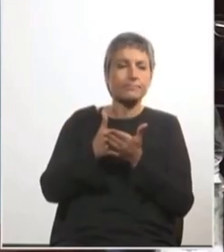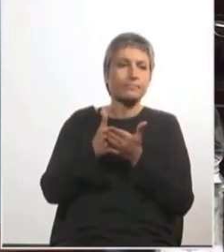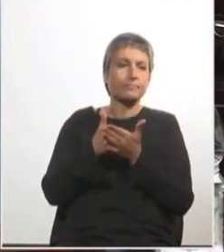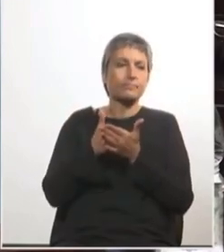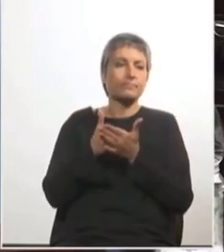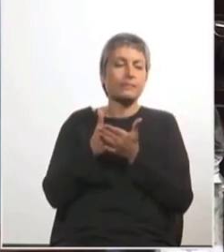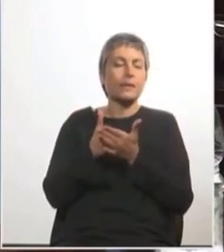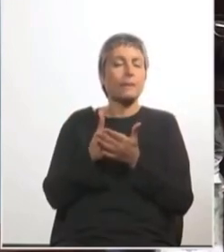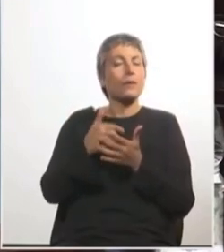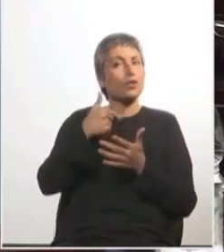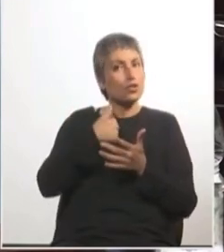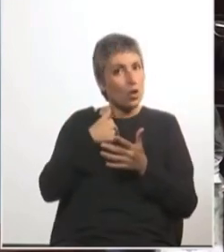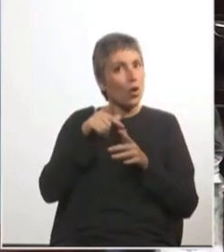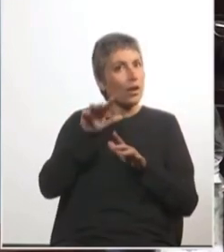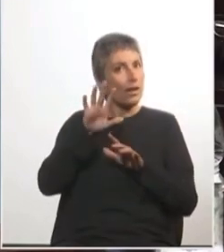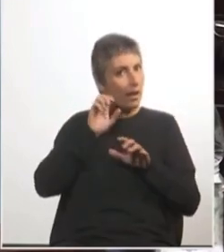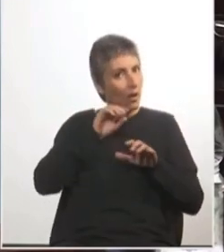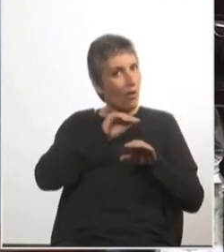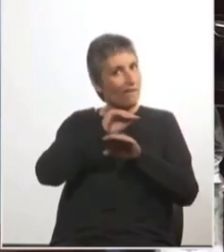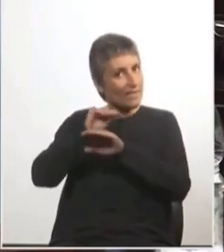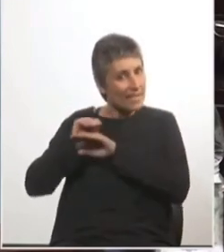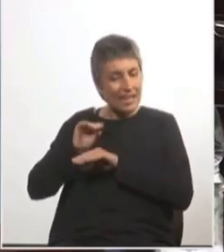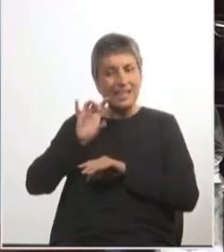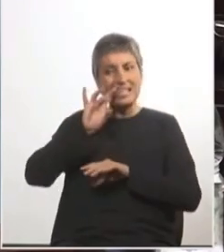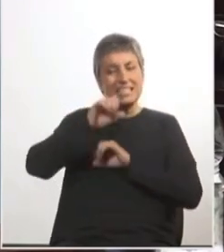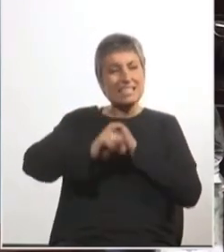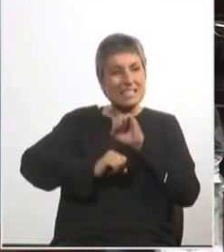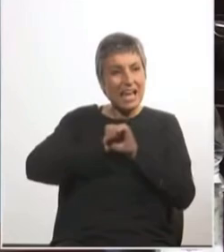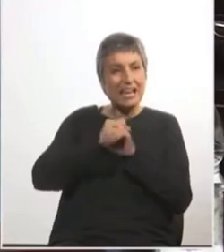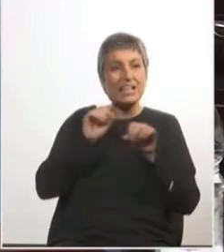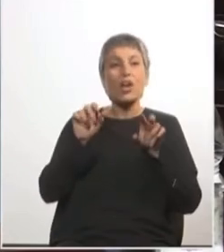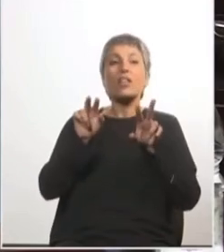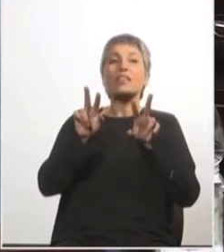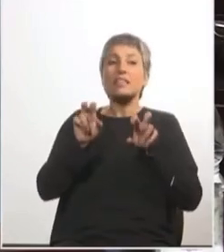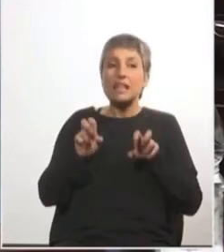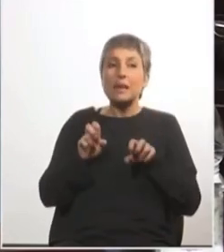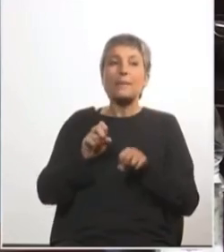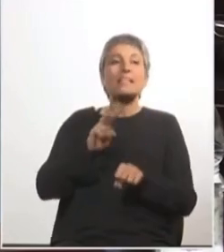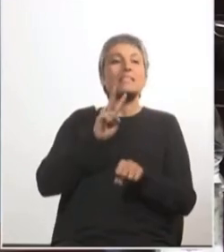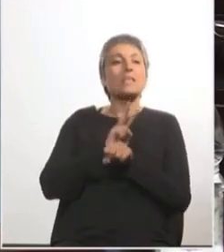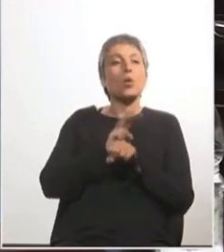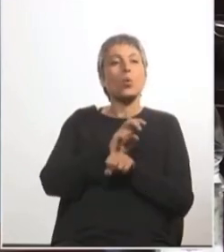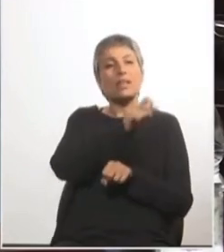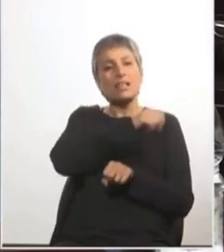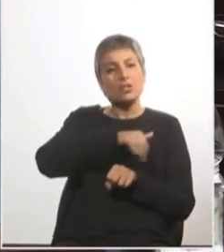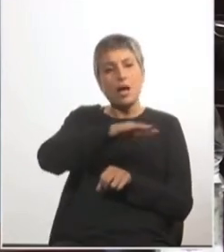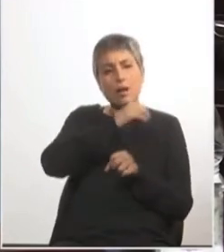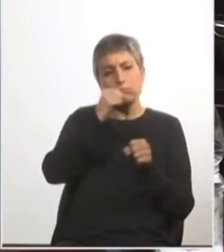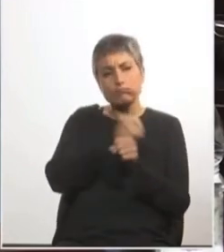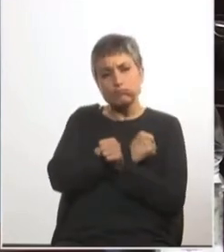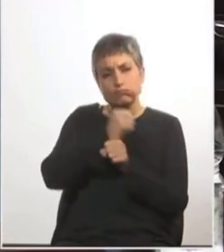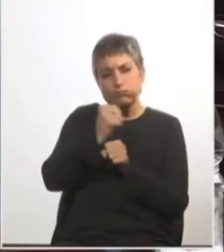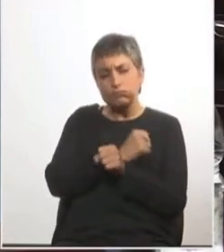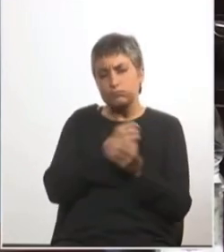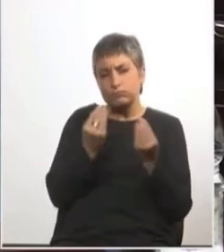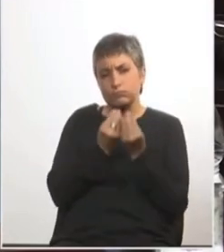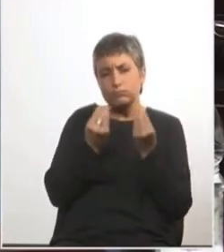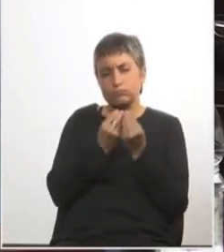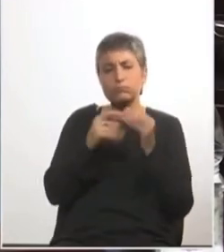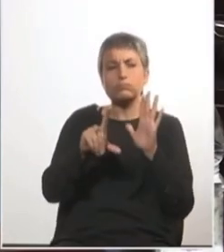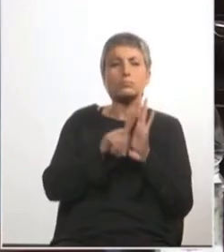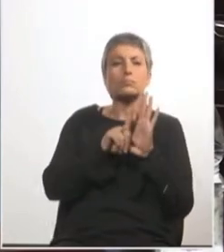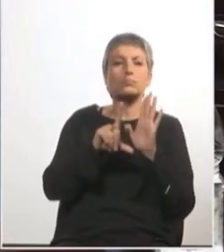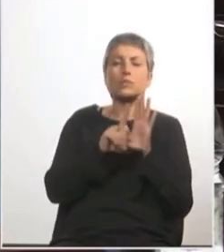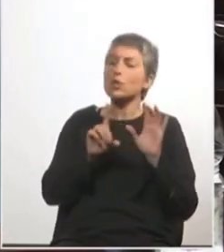Y yo quiero recordar que en 15 años en materia de seguridad social se aprobaron muchas leyes, no